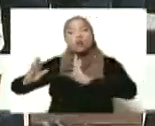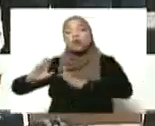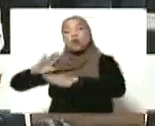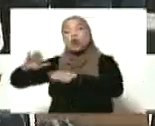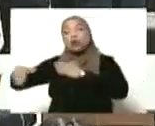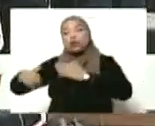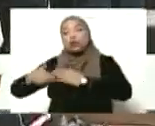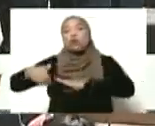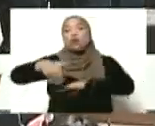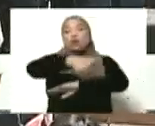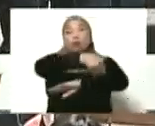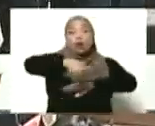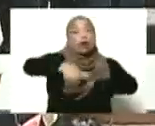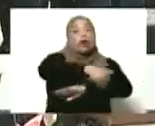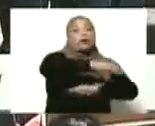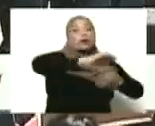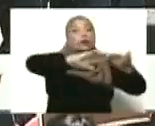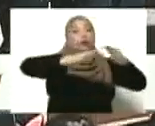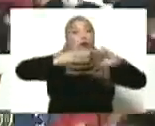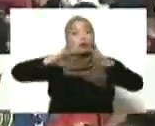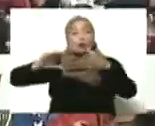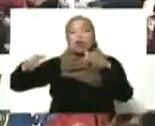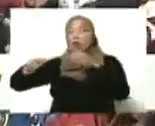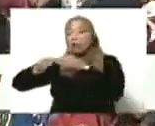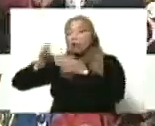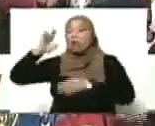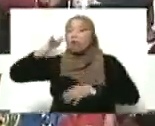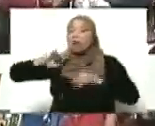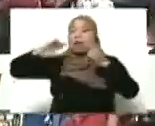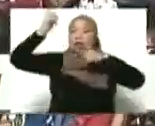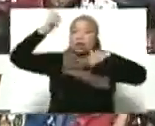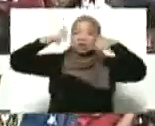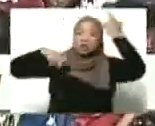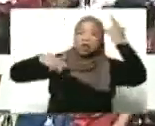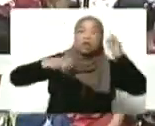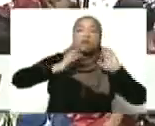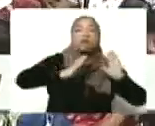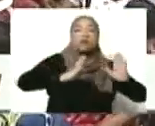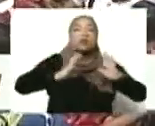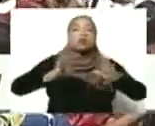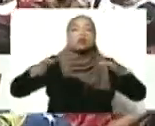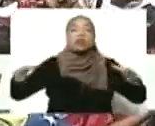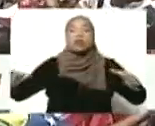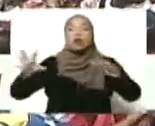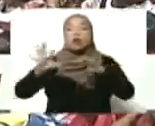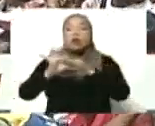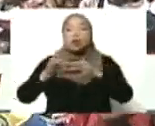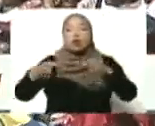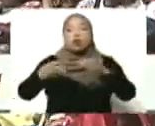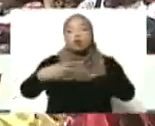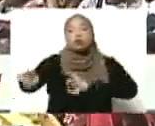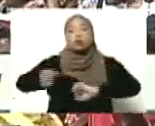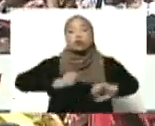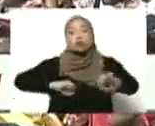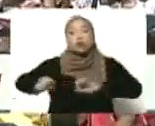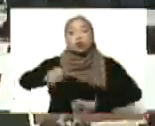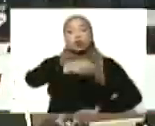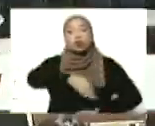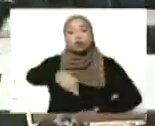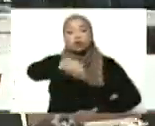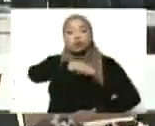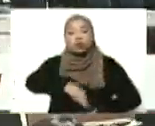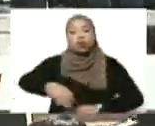calle, en la comunidad, en la VCH. Organizar los movimientos sociales, organizar los partidos del Gran Polo Patriótico,